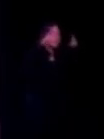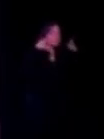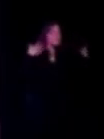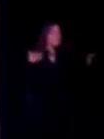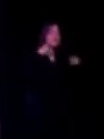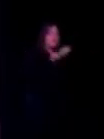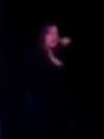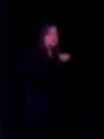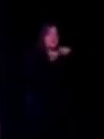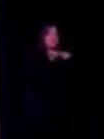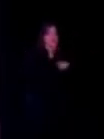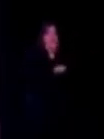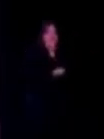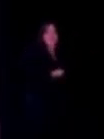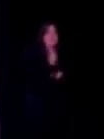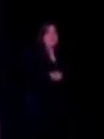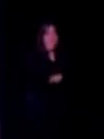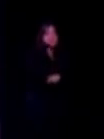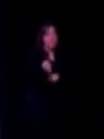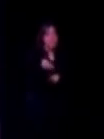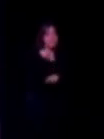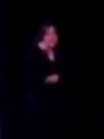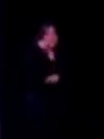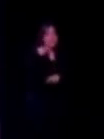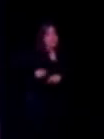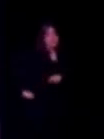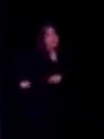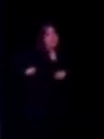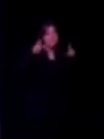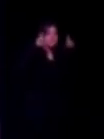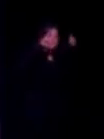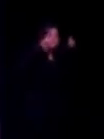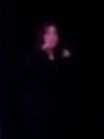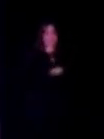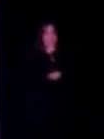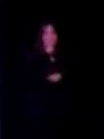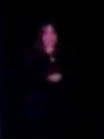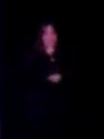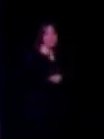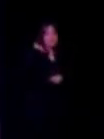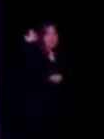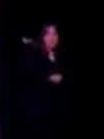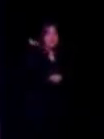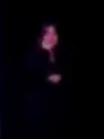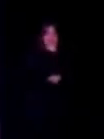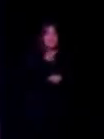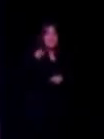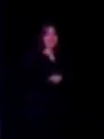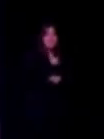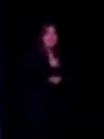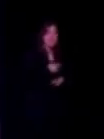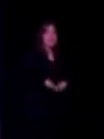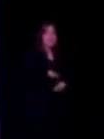de ejercer la profesión. Y es distinto el modelo de ejercer la profesión, yo decía antes en metáfora, el de la bata